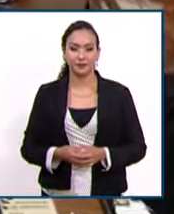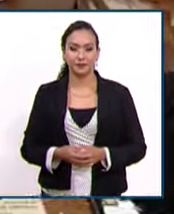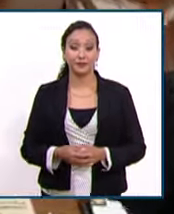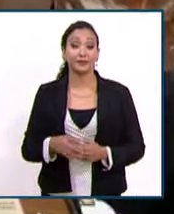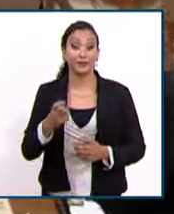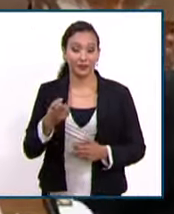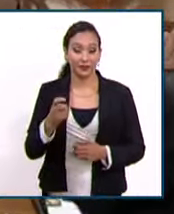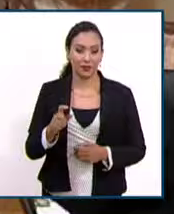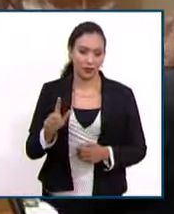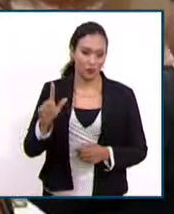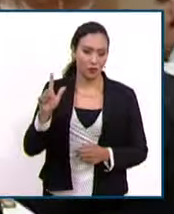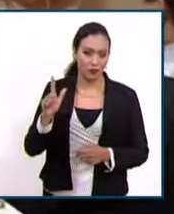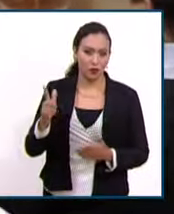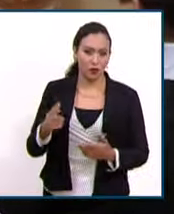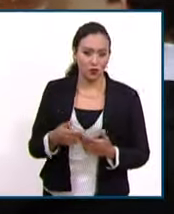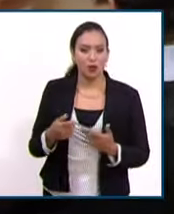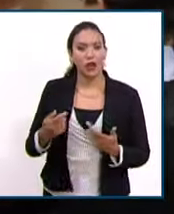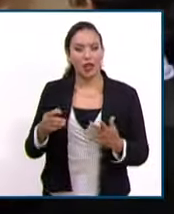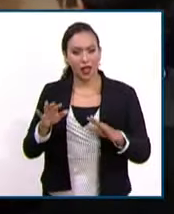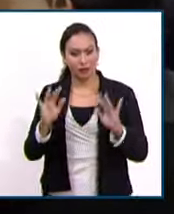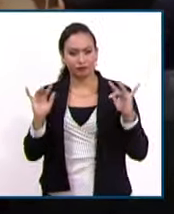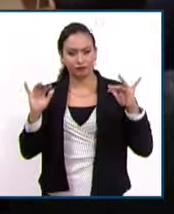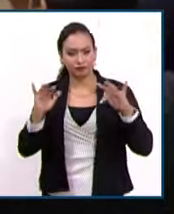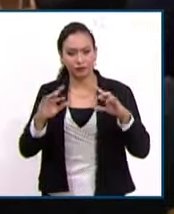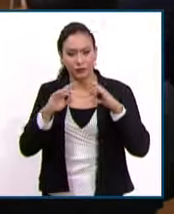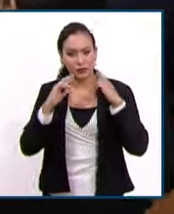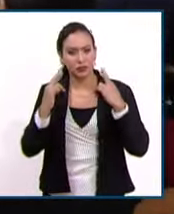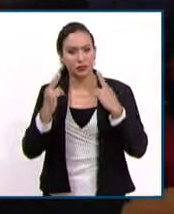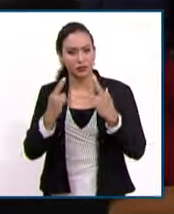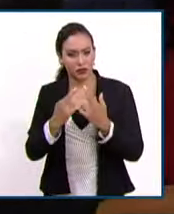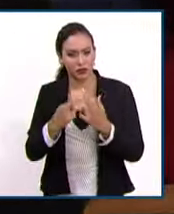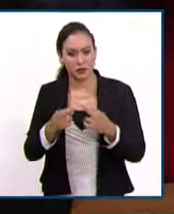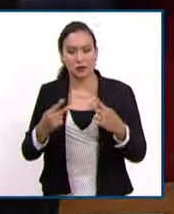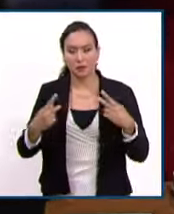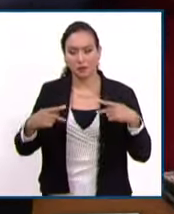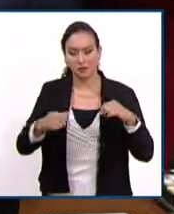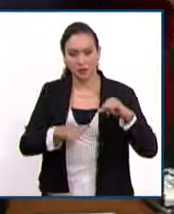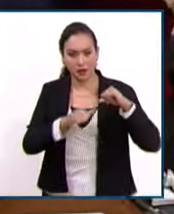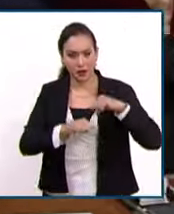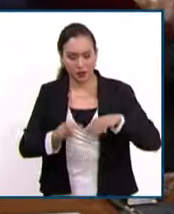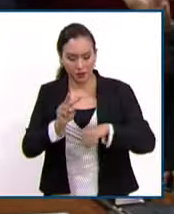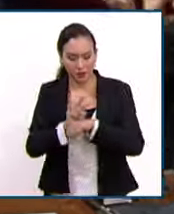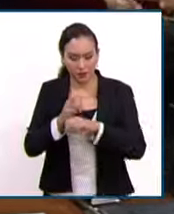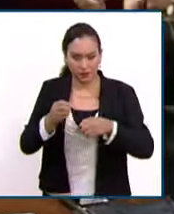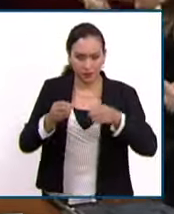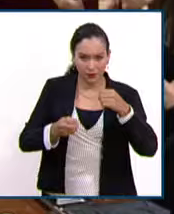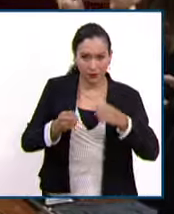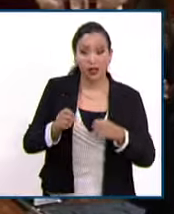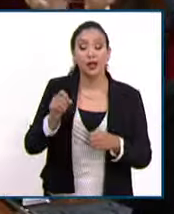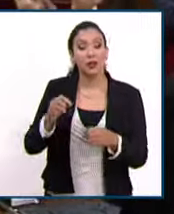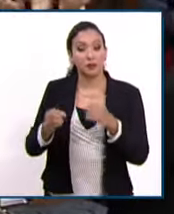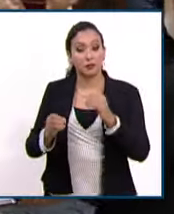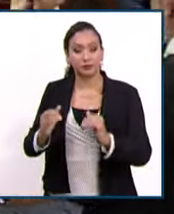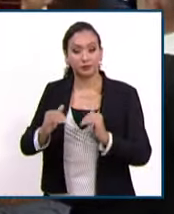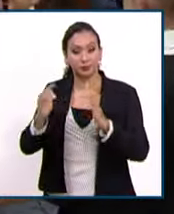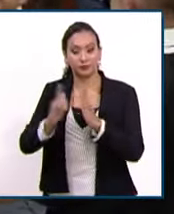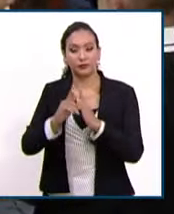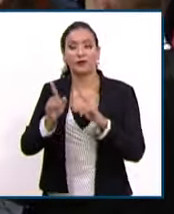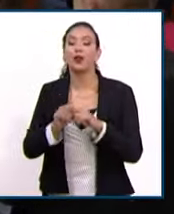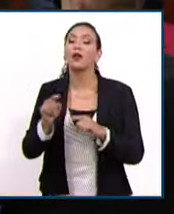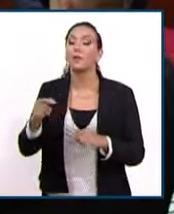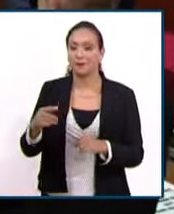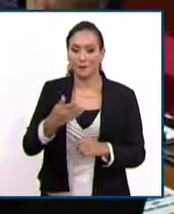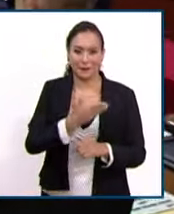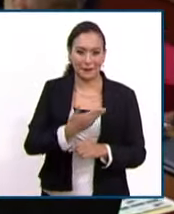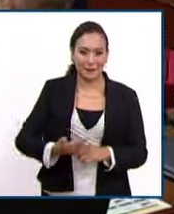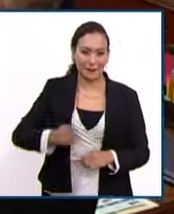En sesión solemne conjunta de plenos de la Suprema Corte y del Consejo de la Judicatura Federal, la ministra presidenta Norma Lucía Piña